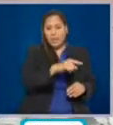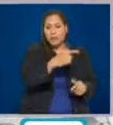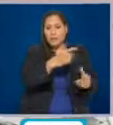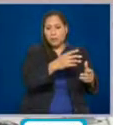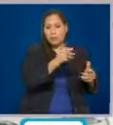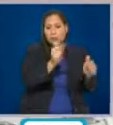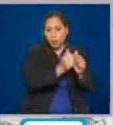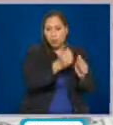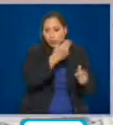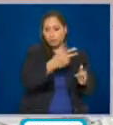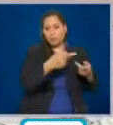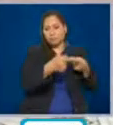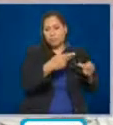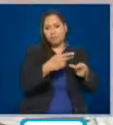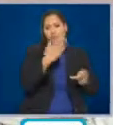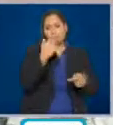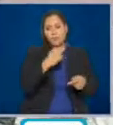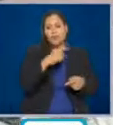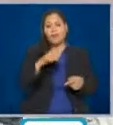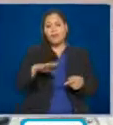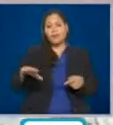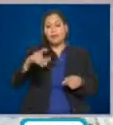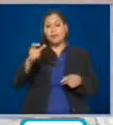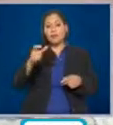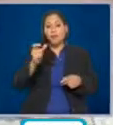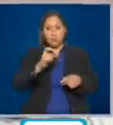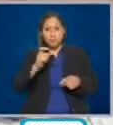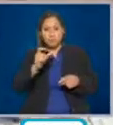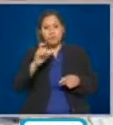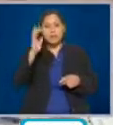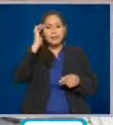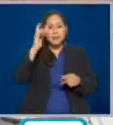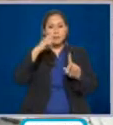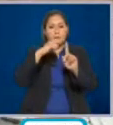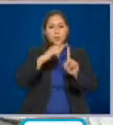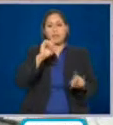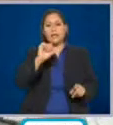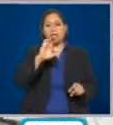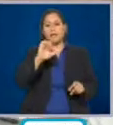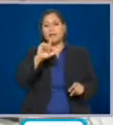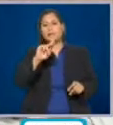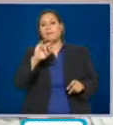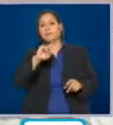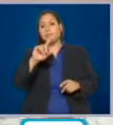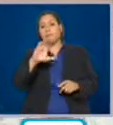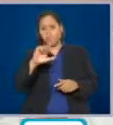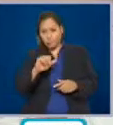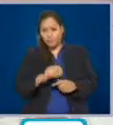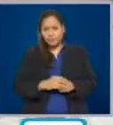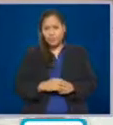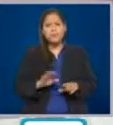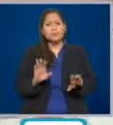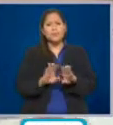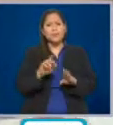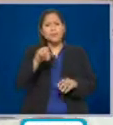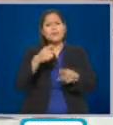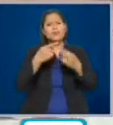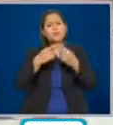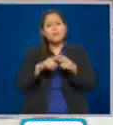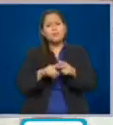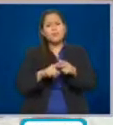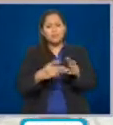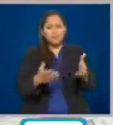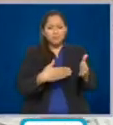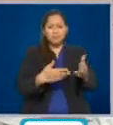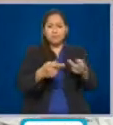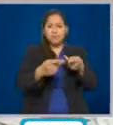Xochimilco. De la región de Xochimilco y Santa Cruz Acalpisca. Órale. ¿Y cómo fue que usted comenzó a hacer el